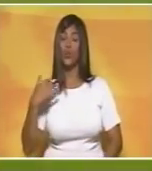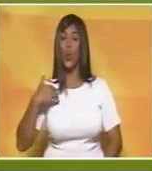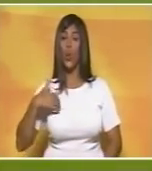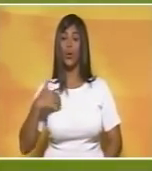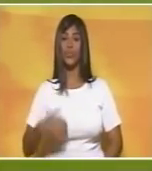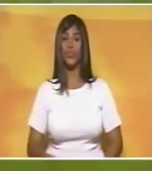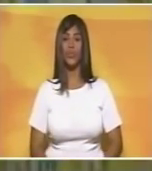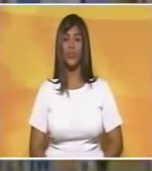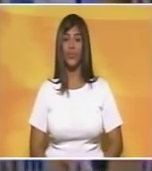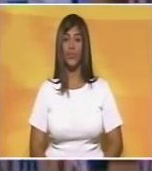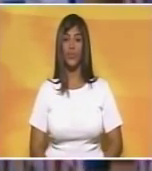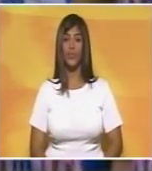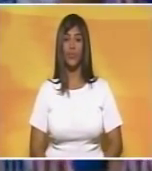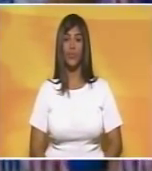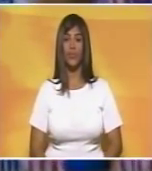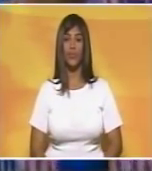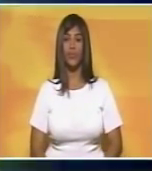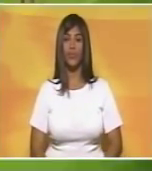Argentina.